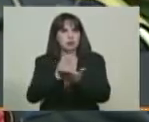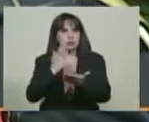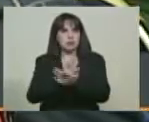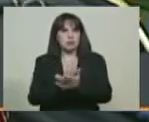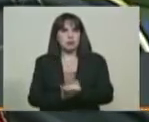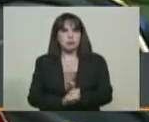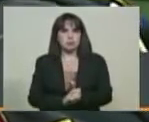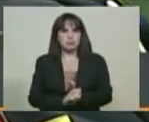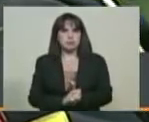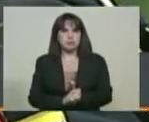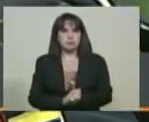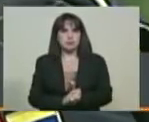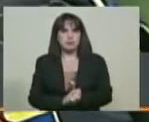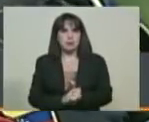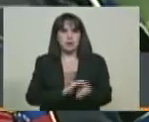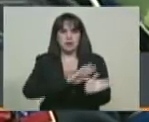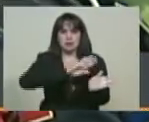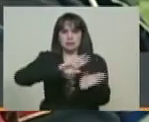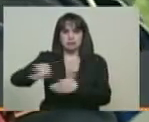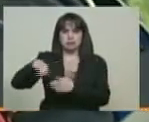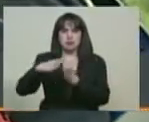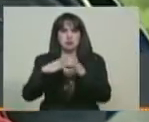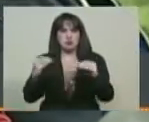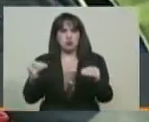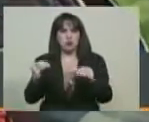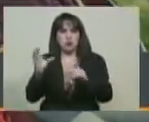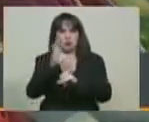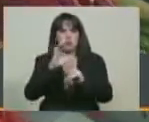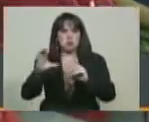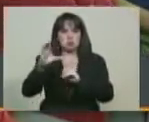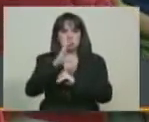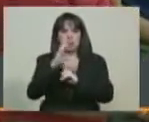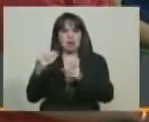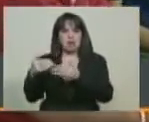que contrarrestara toda la influencia de la cultura burguesa.